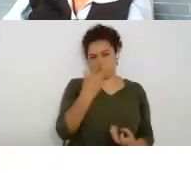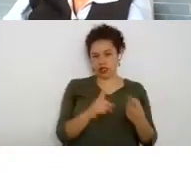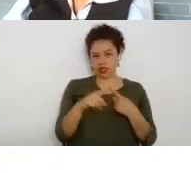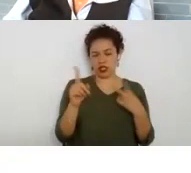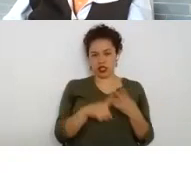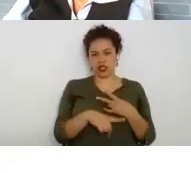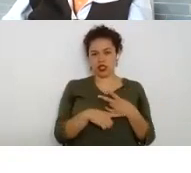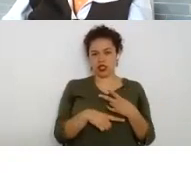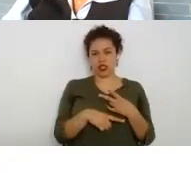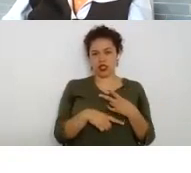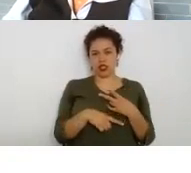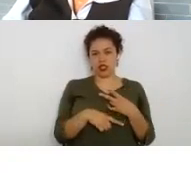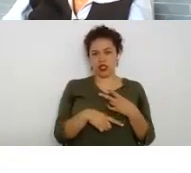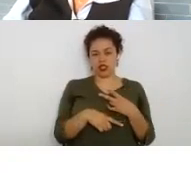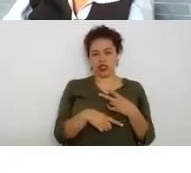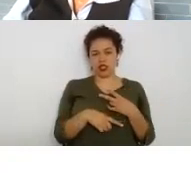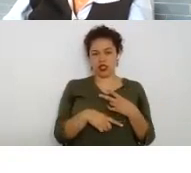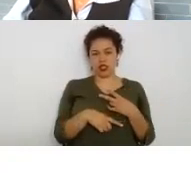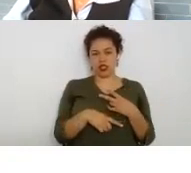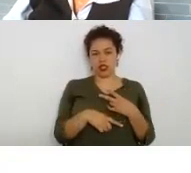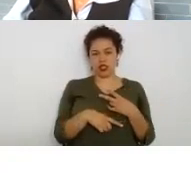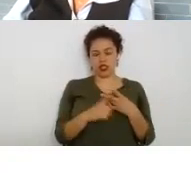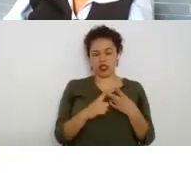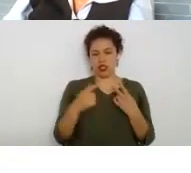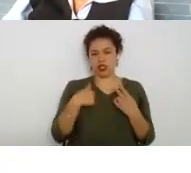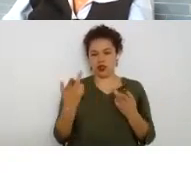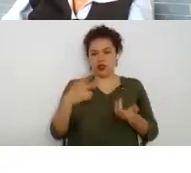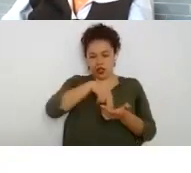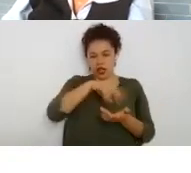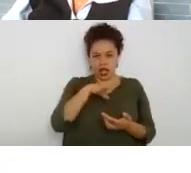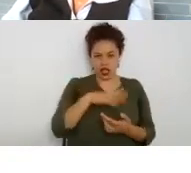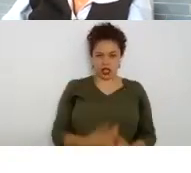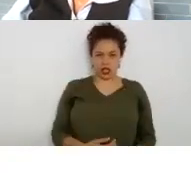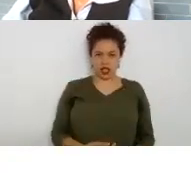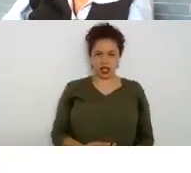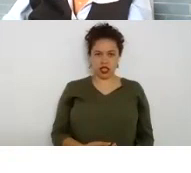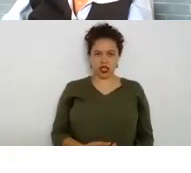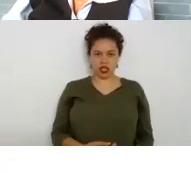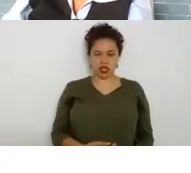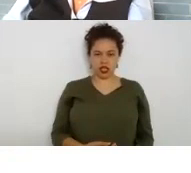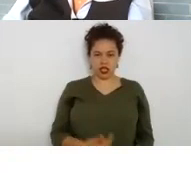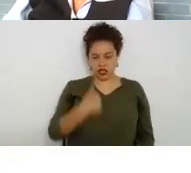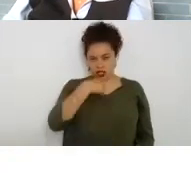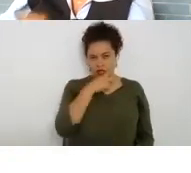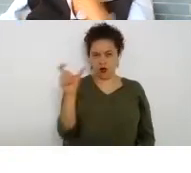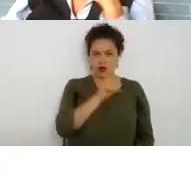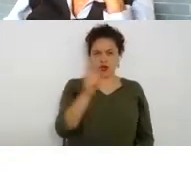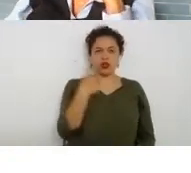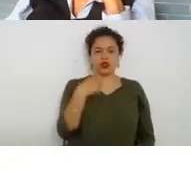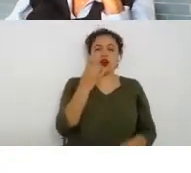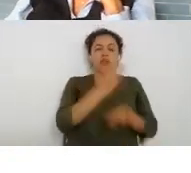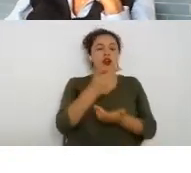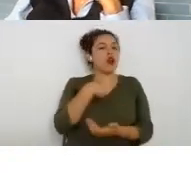solo si yo me encuentro ahí. O sea, ¿a qué me explico con esto? ¿A qué me refiero con esto? Que solo esté yo en la escena, o sea, no